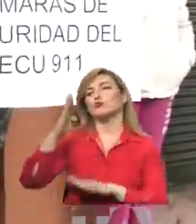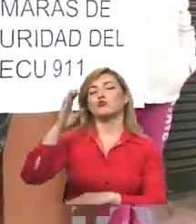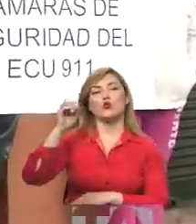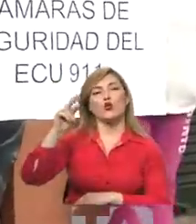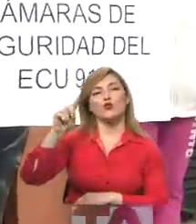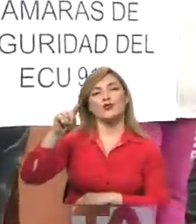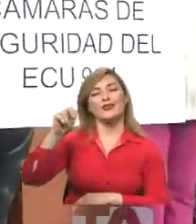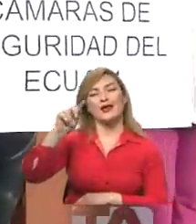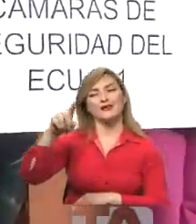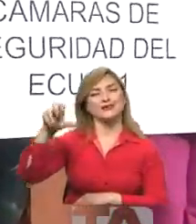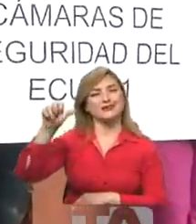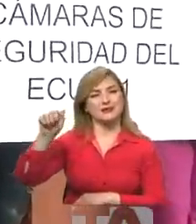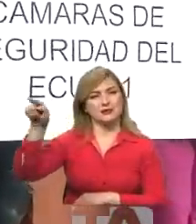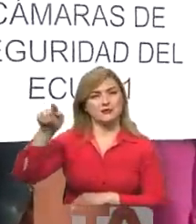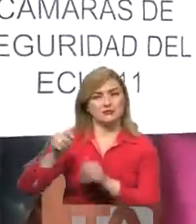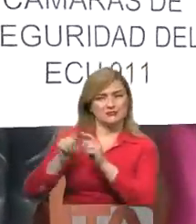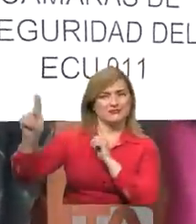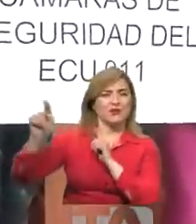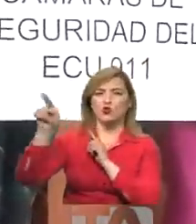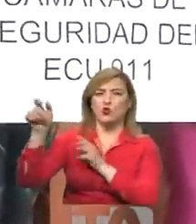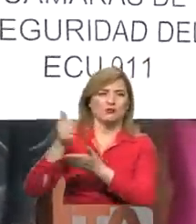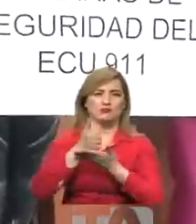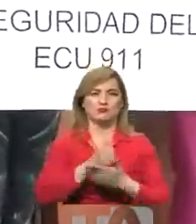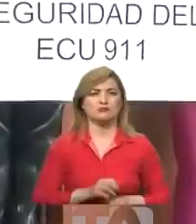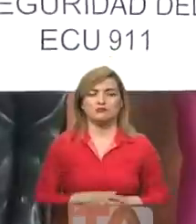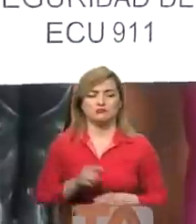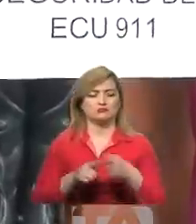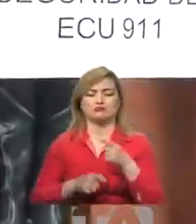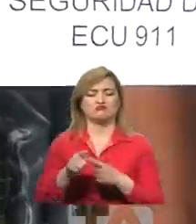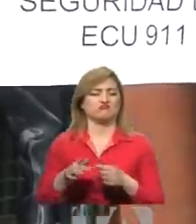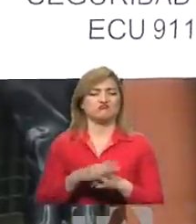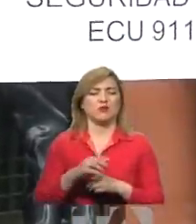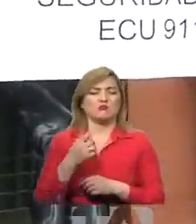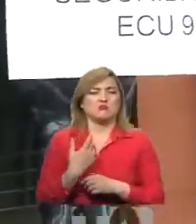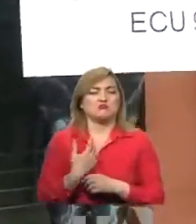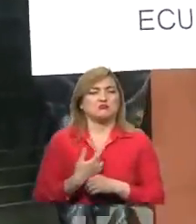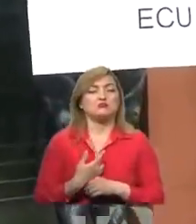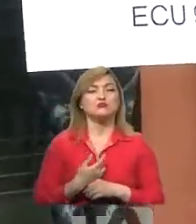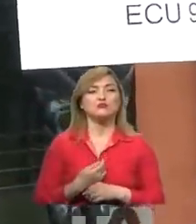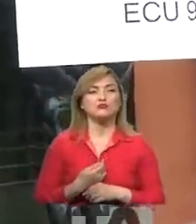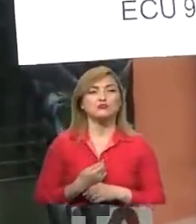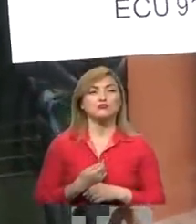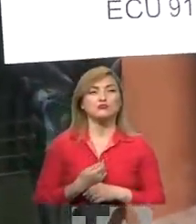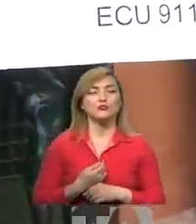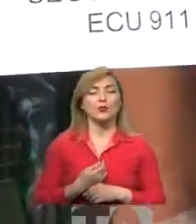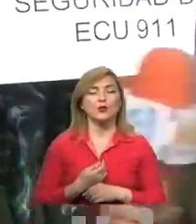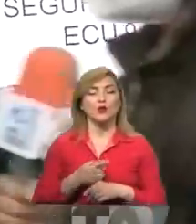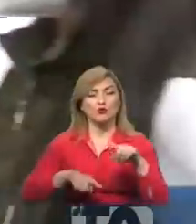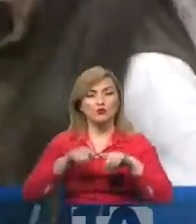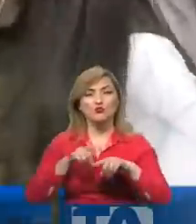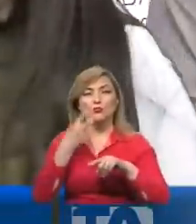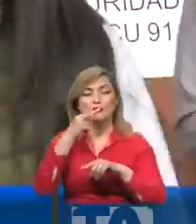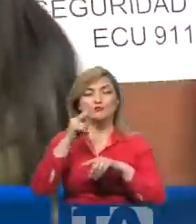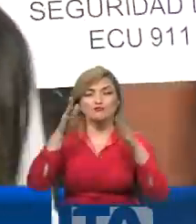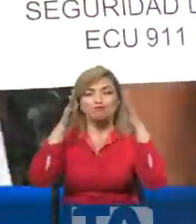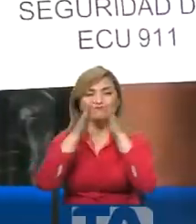nos abastece. Perfecto, muchas gracias. Y bueno, compañeras, amigos televidentes, ustedes ya han escuchado cuál es el pedido de aquí de los